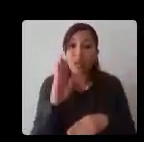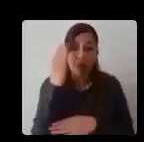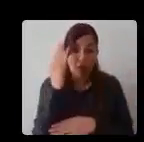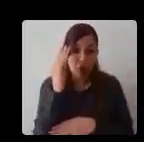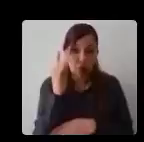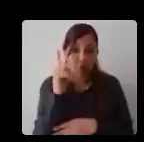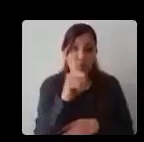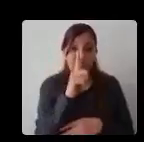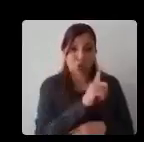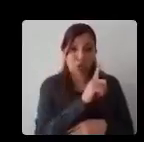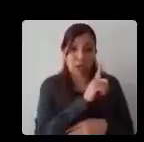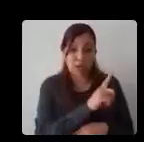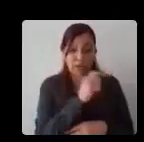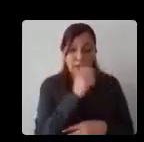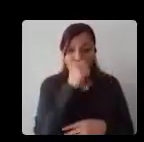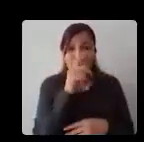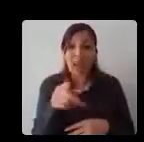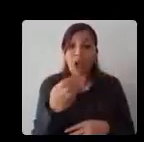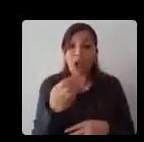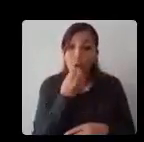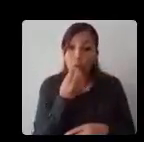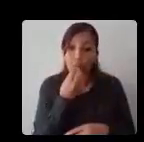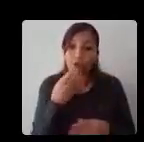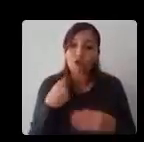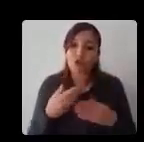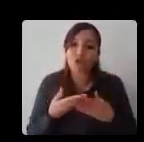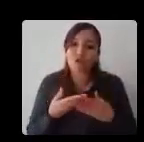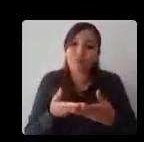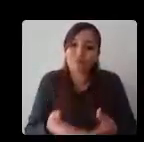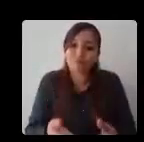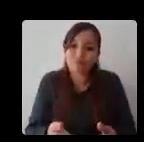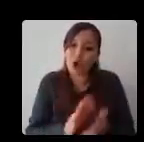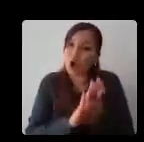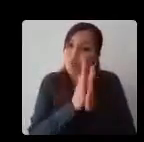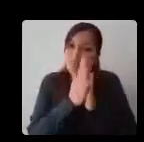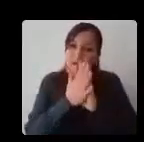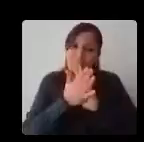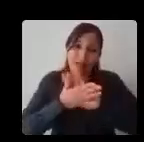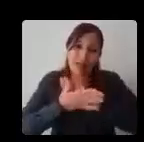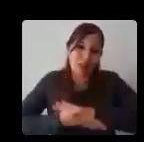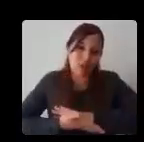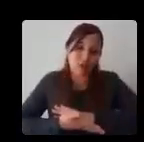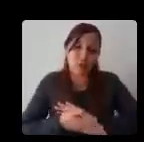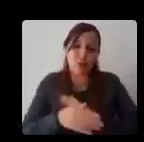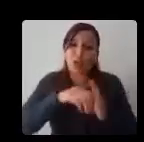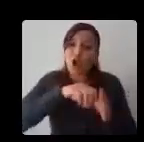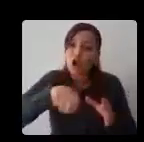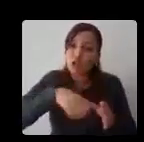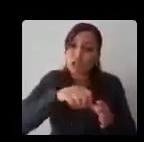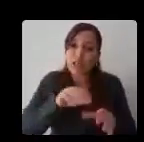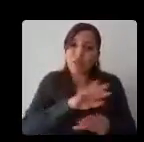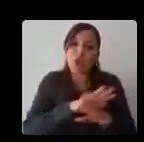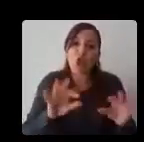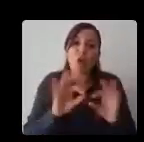les ofrecemos a base de nuestros productos naturales, ¿no? Que nosotros mismos los cultivamos en